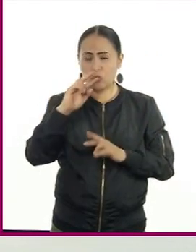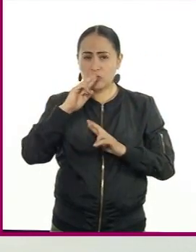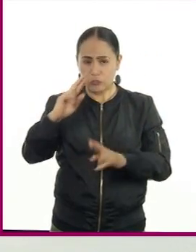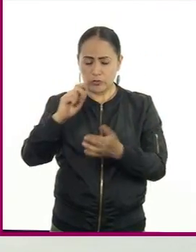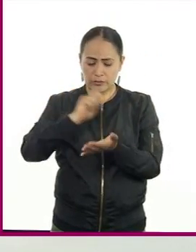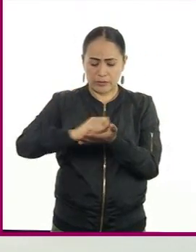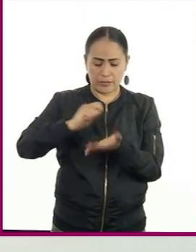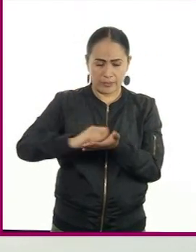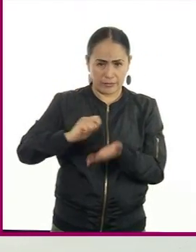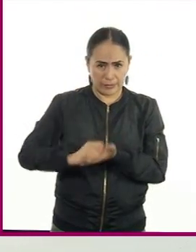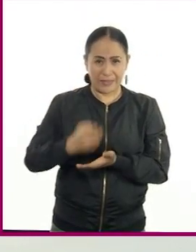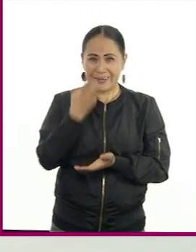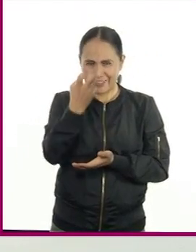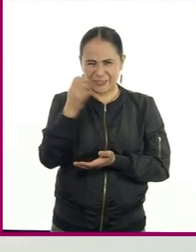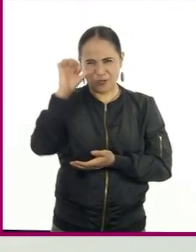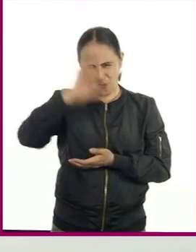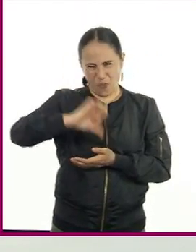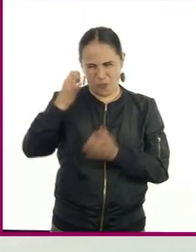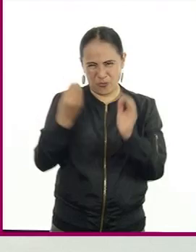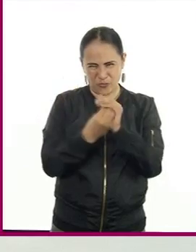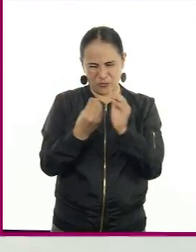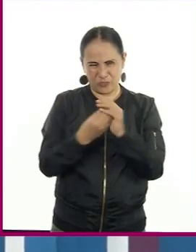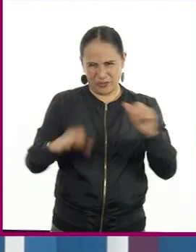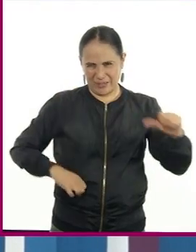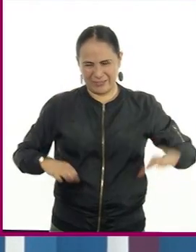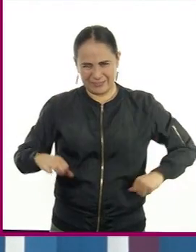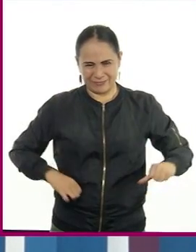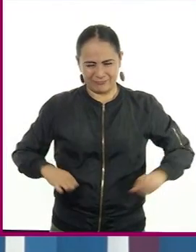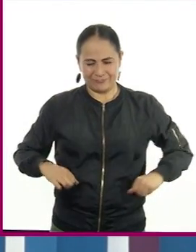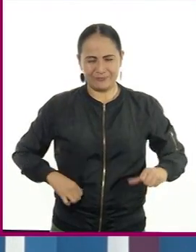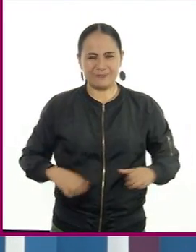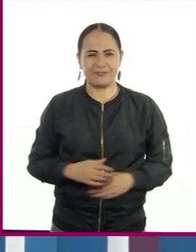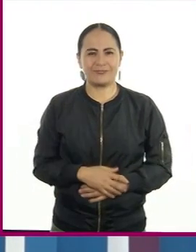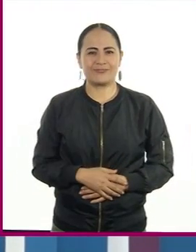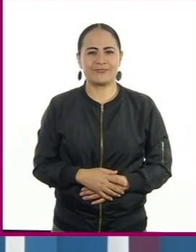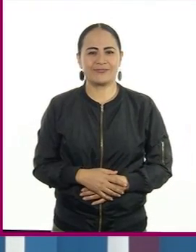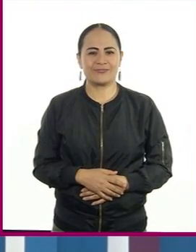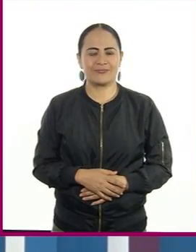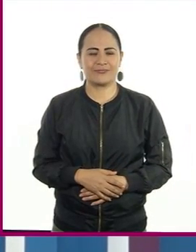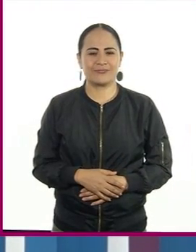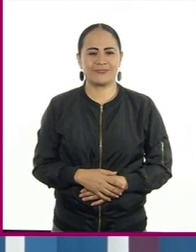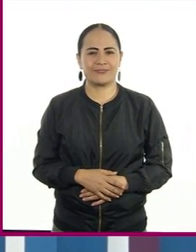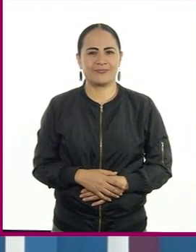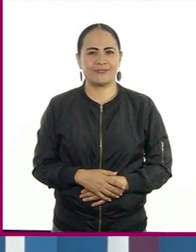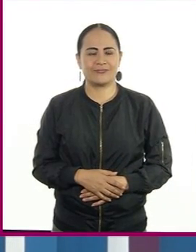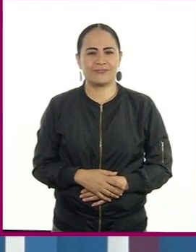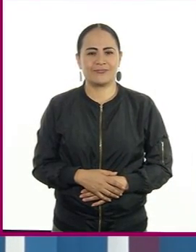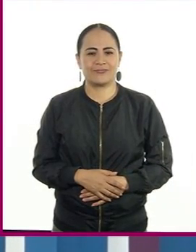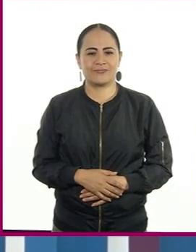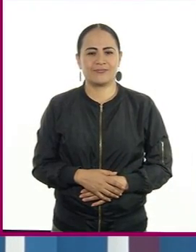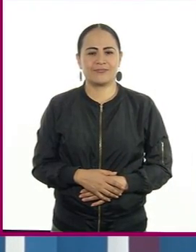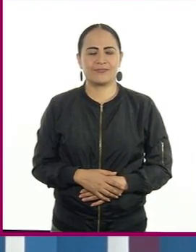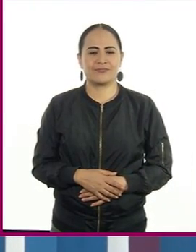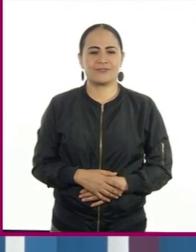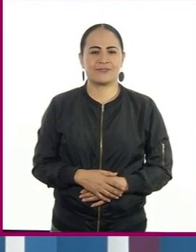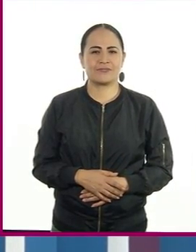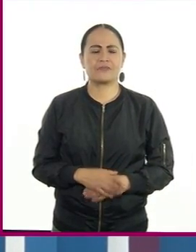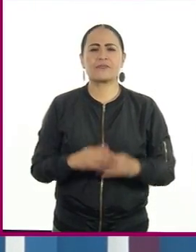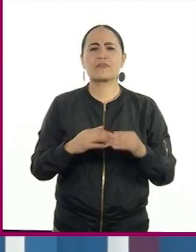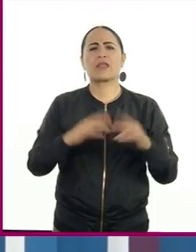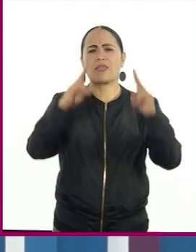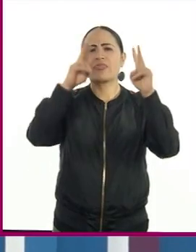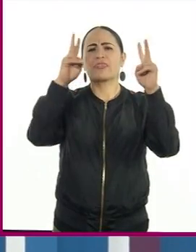parte de la actividad de esta sesión. Bien, para abordar la noción de